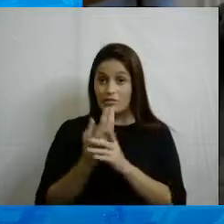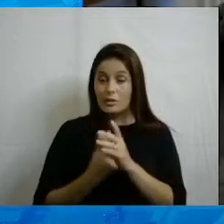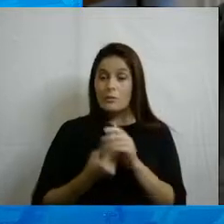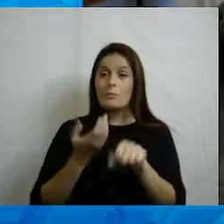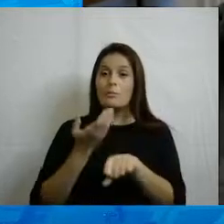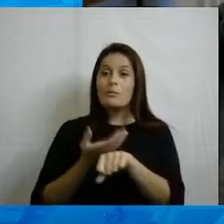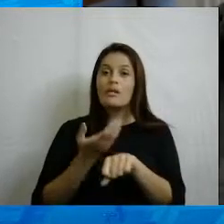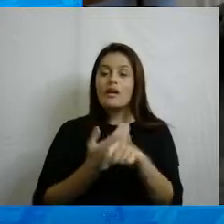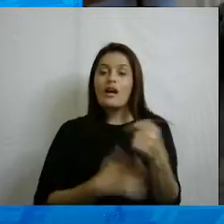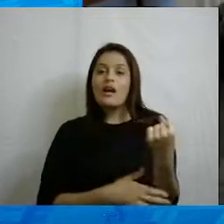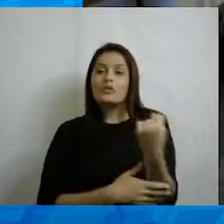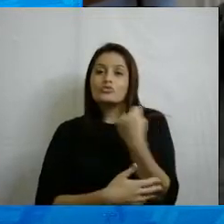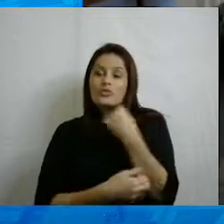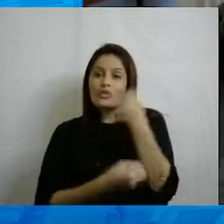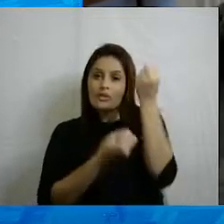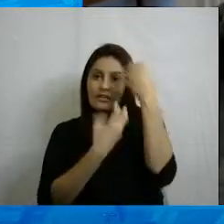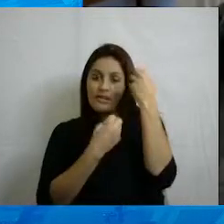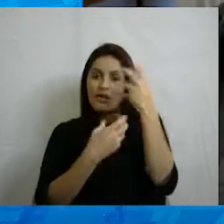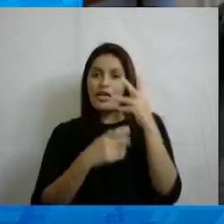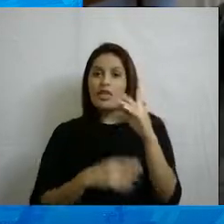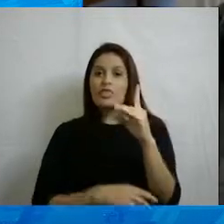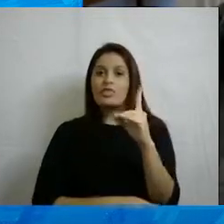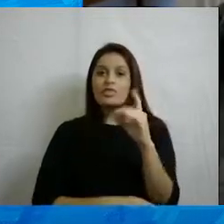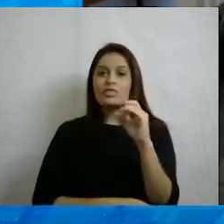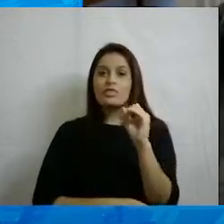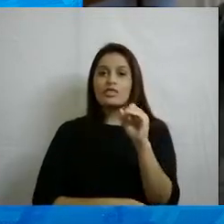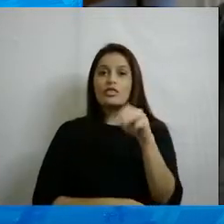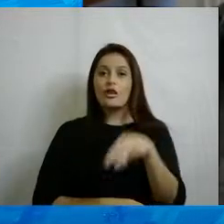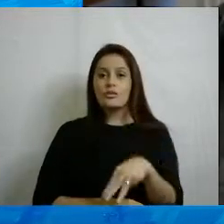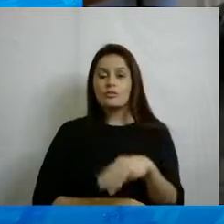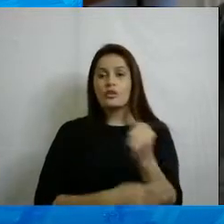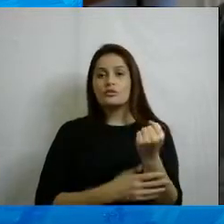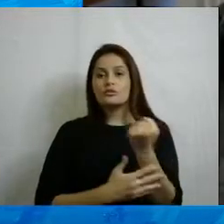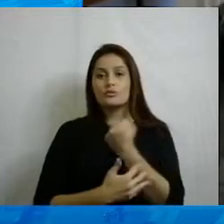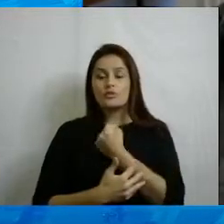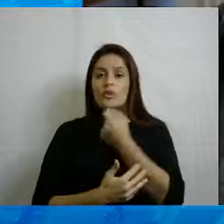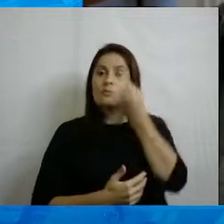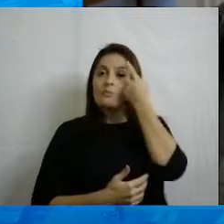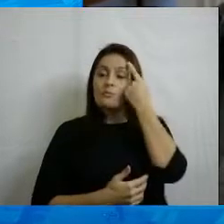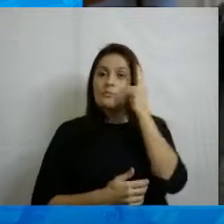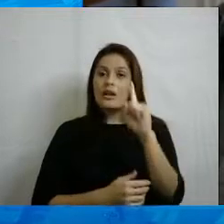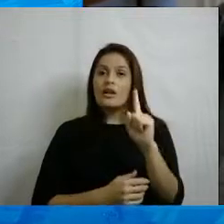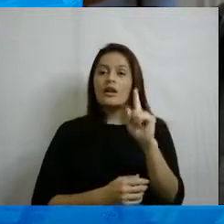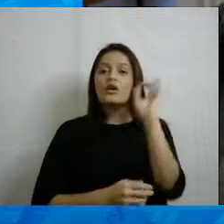una orientación de parte del departamento de la DOM, ya, para que vaya a una